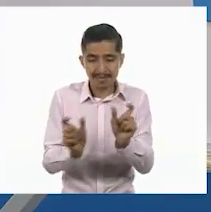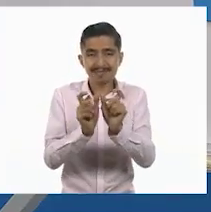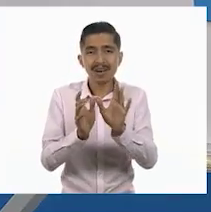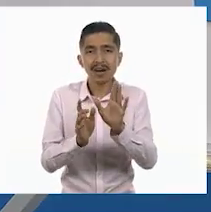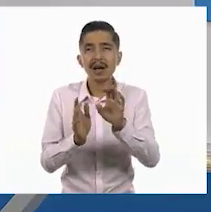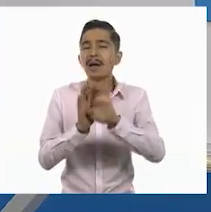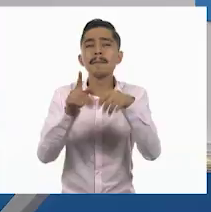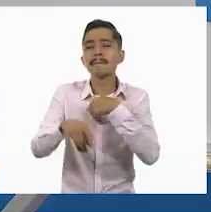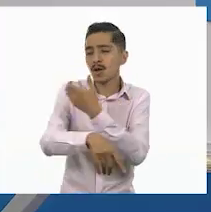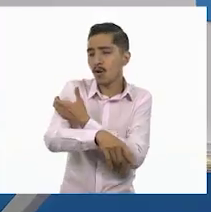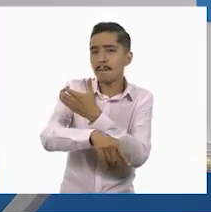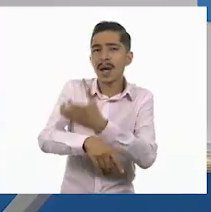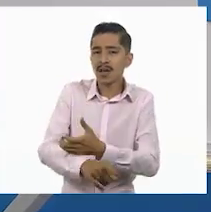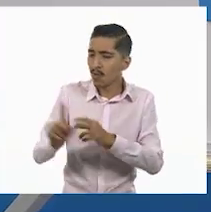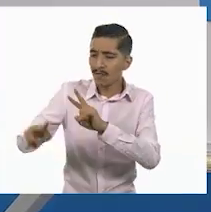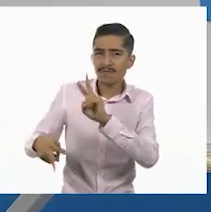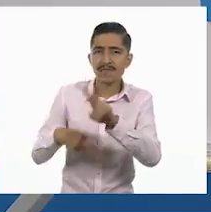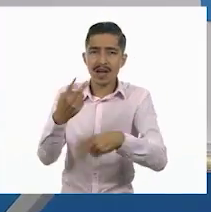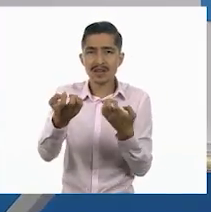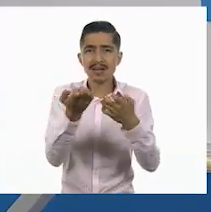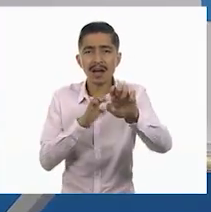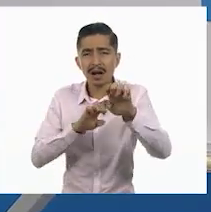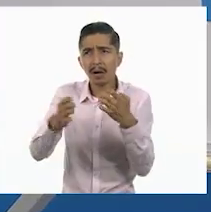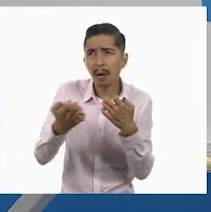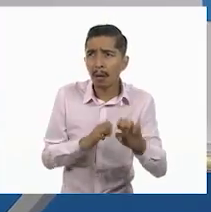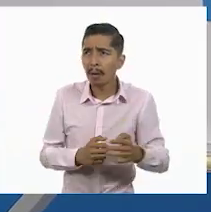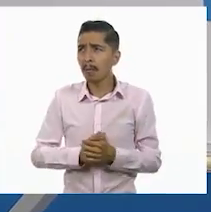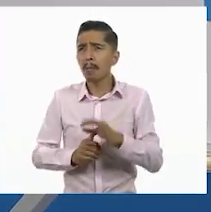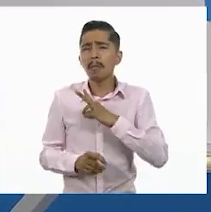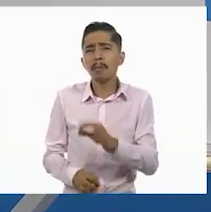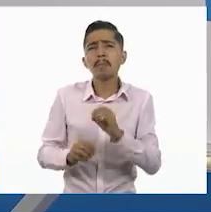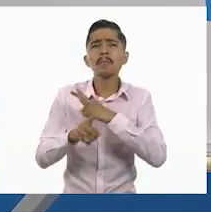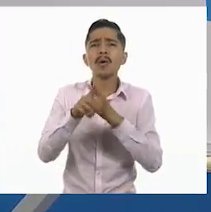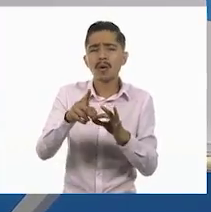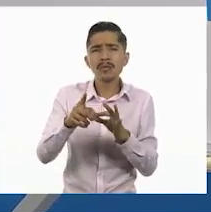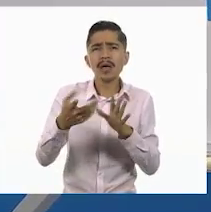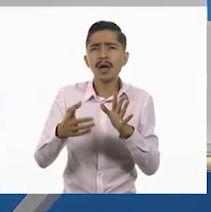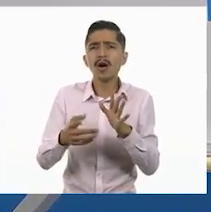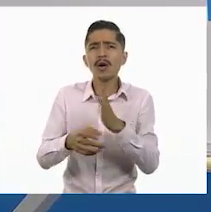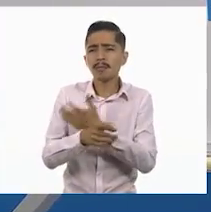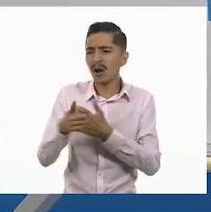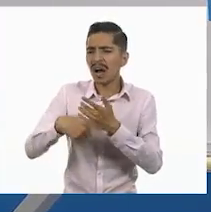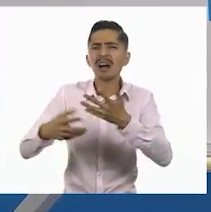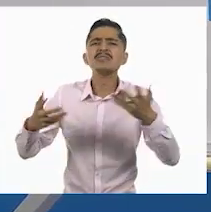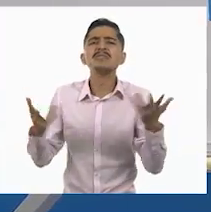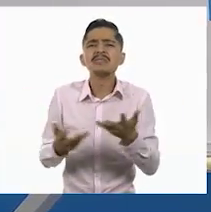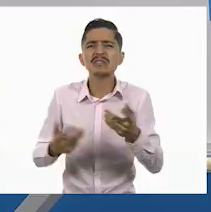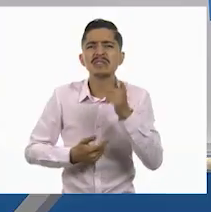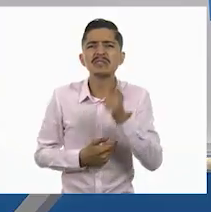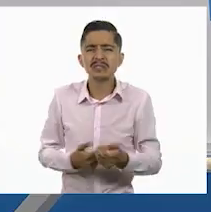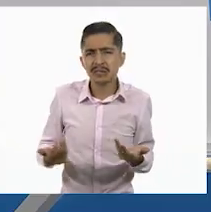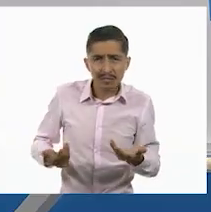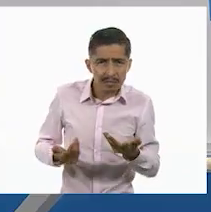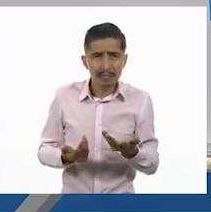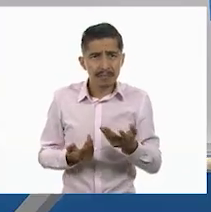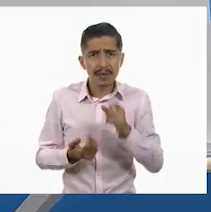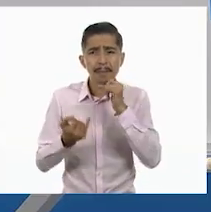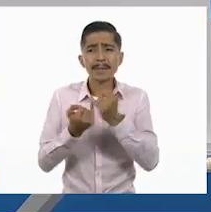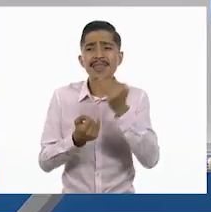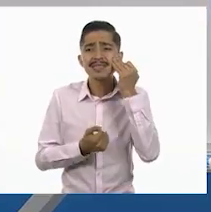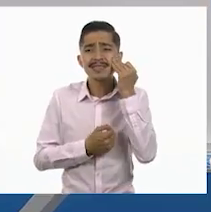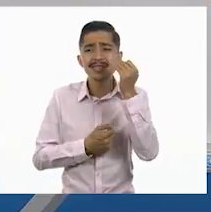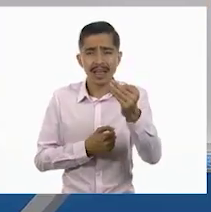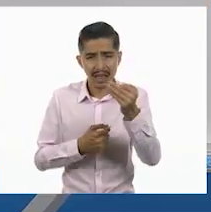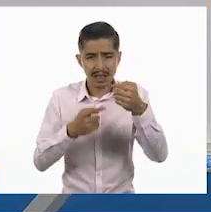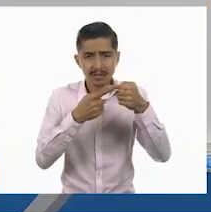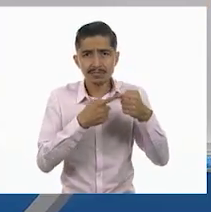a clases de taekwondo o podemos hablar sobre lo que está haciendo en este momento. Entonces, podemos ocupar también el presente si